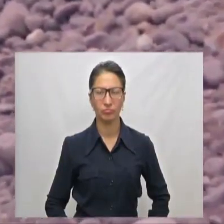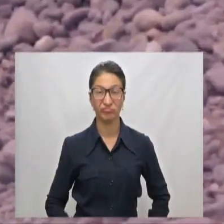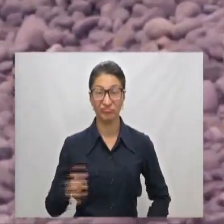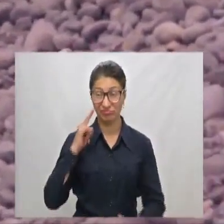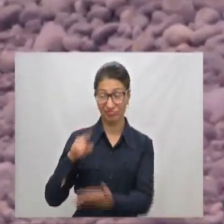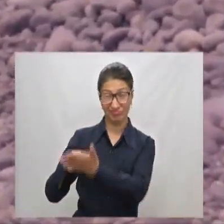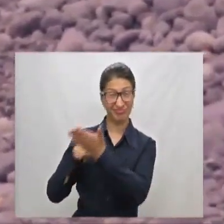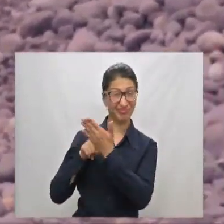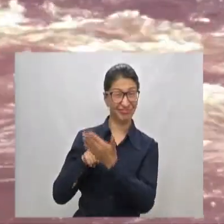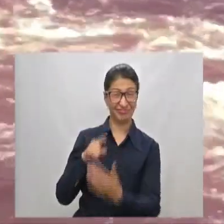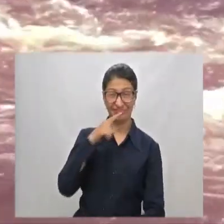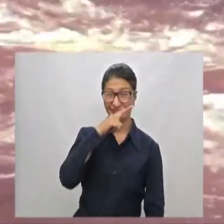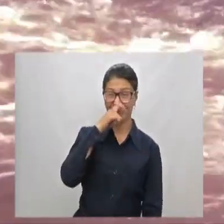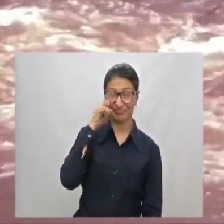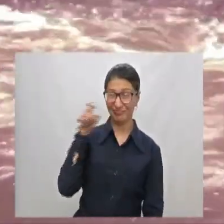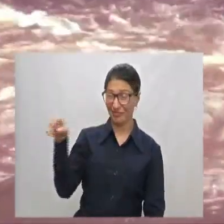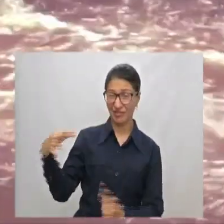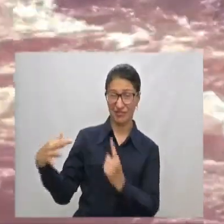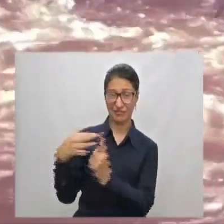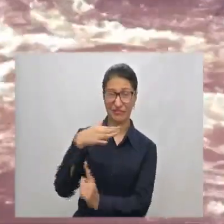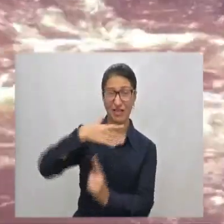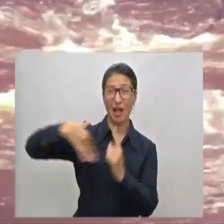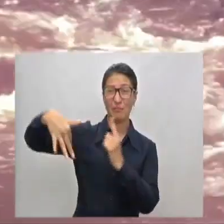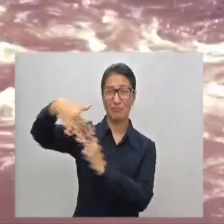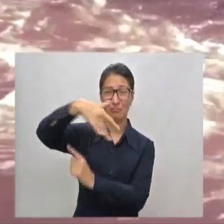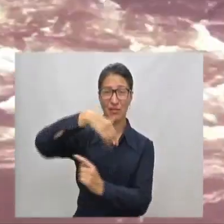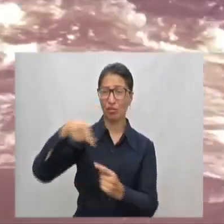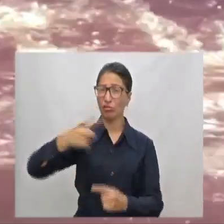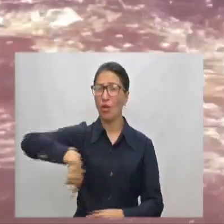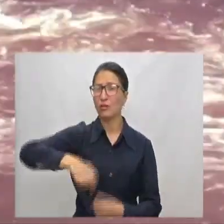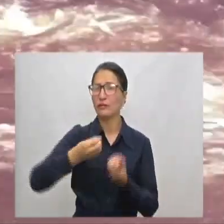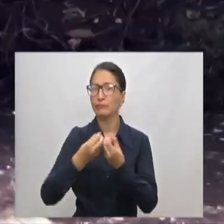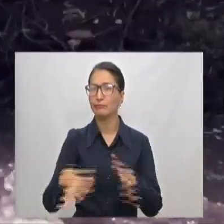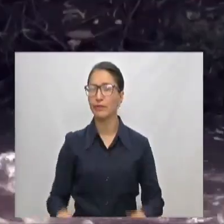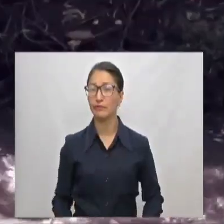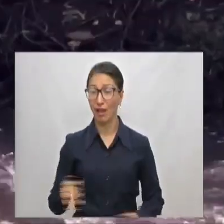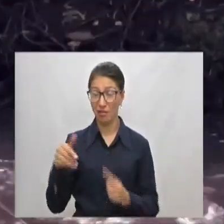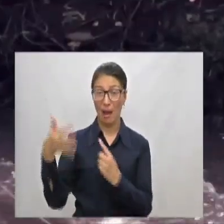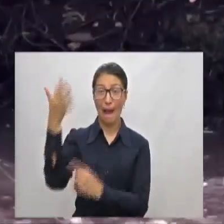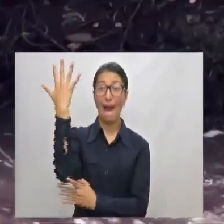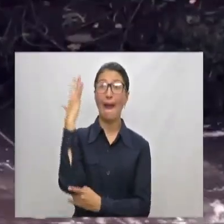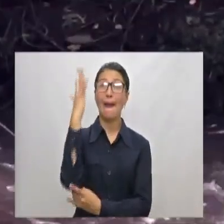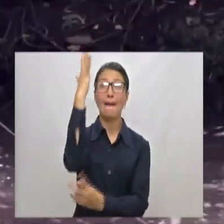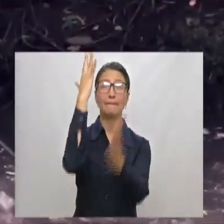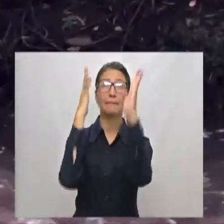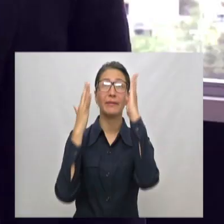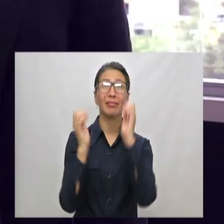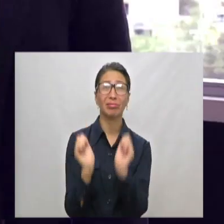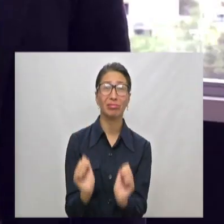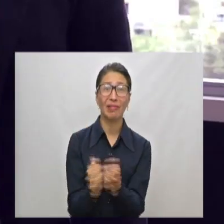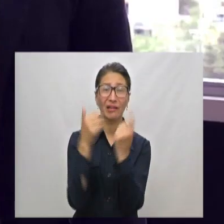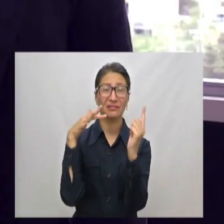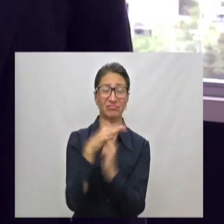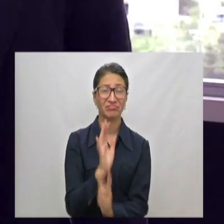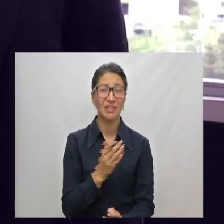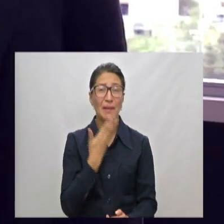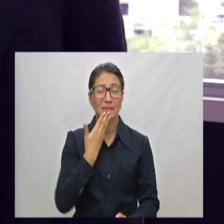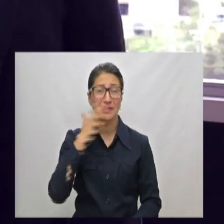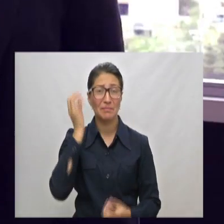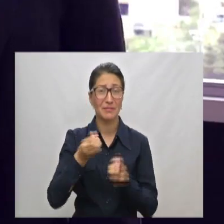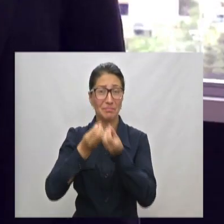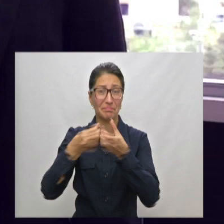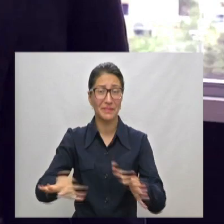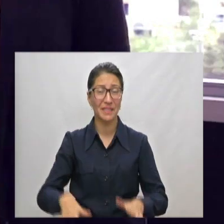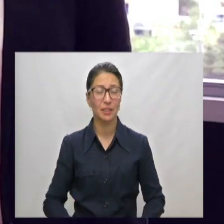Esto se ve mal. Cuando contamina nuestros recursos naturales, todos perdemos. El daño ambiental es inevitable. La Contraloría General